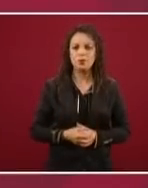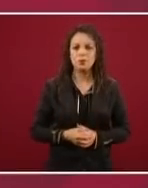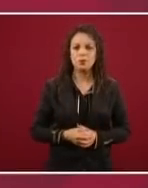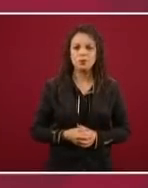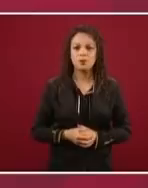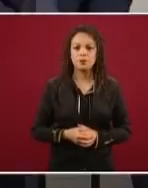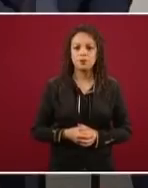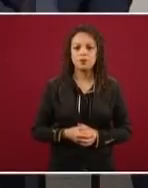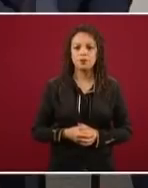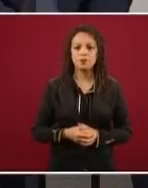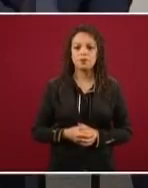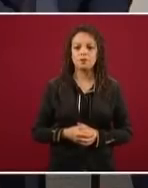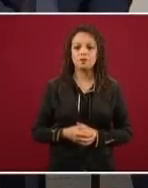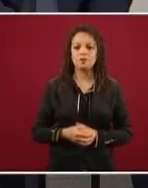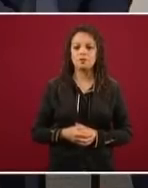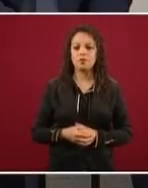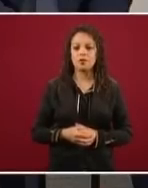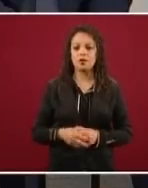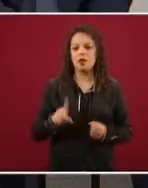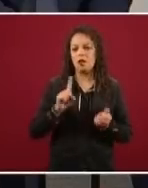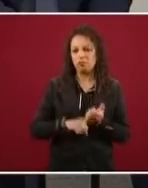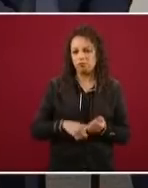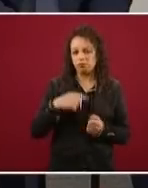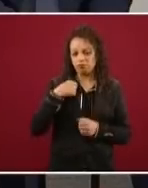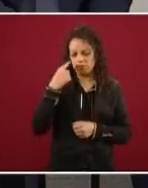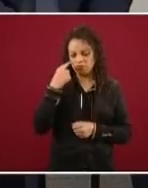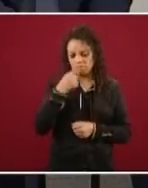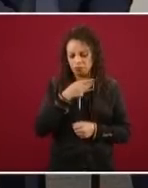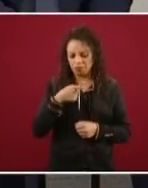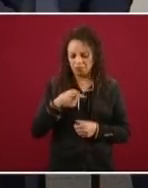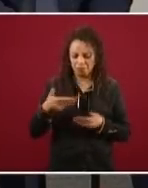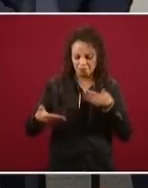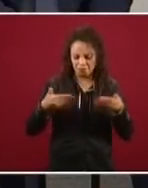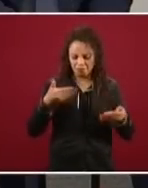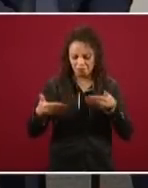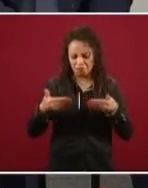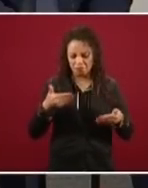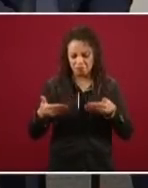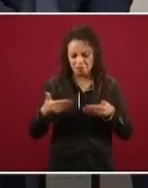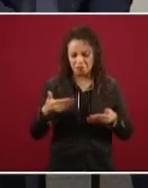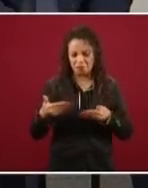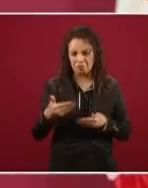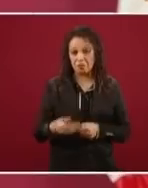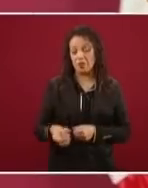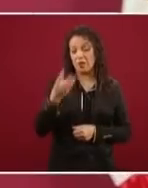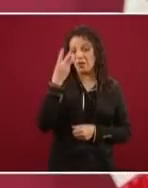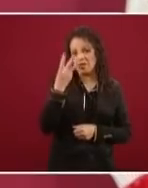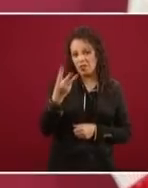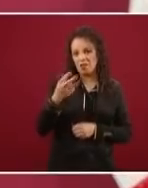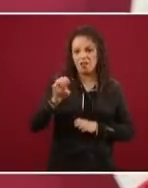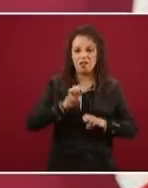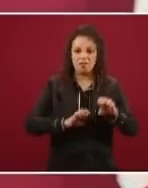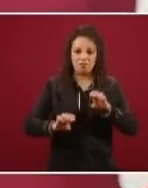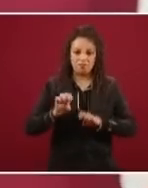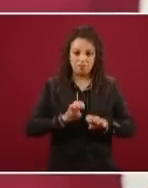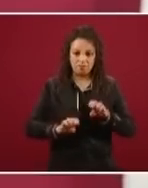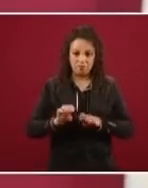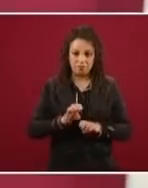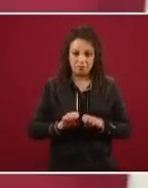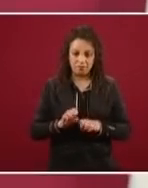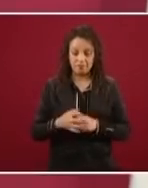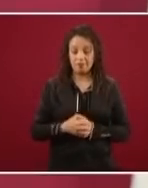de acuerdo a las estimaciones van a ser tres las empresas de 110